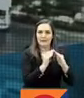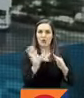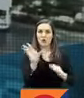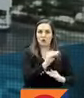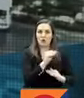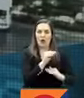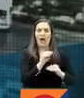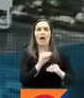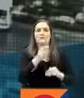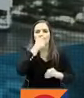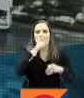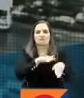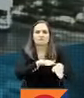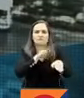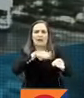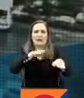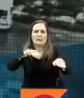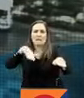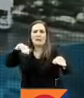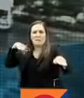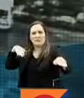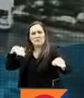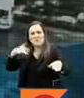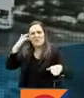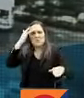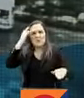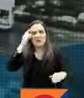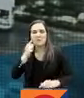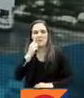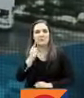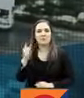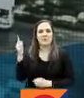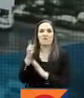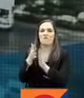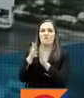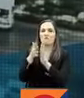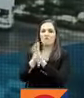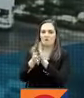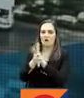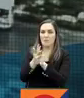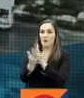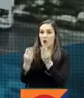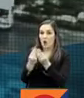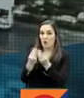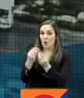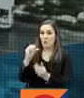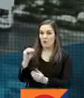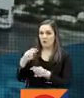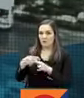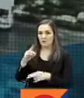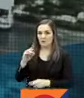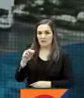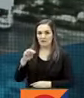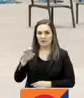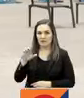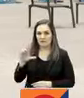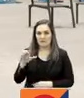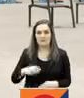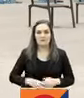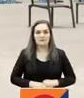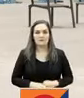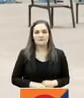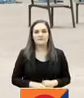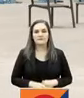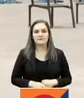grandes congestiones en las principales vías de la ciudad. El siguiente es un informe de nuestro compañero Daniel Cañas.